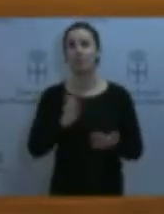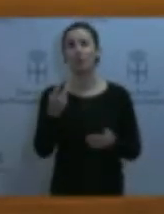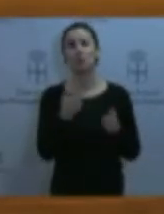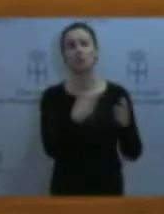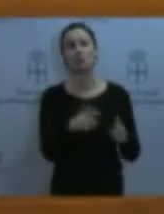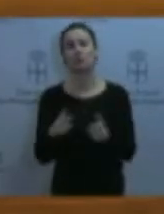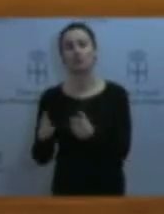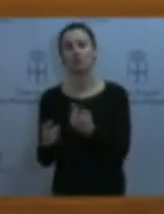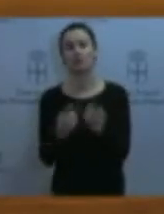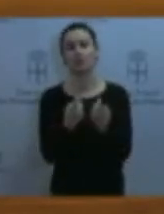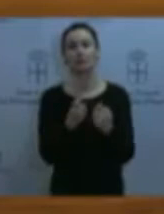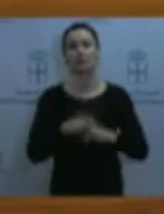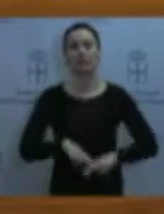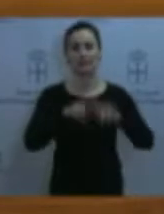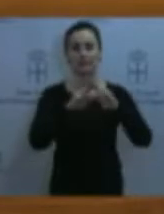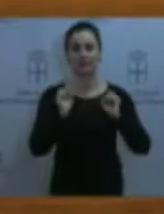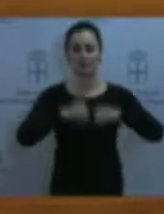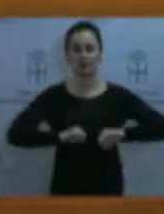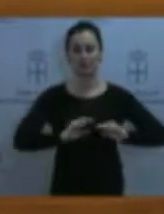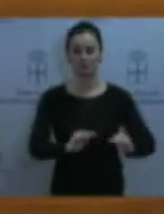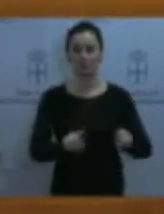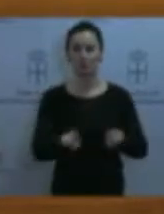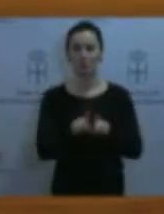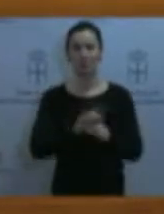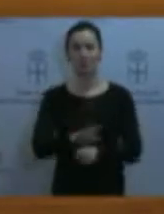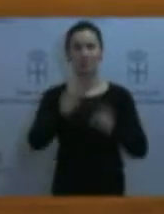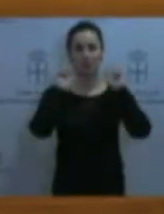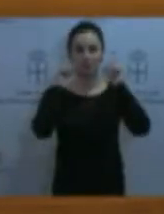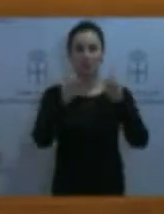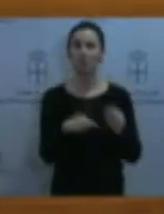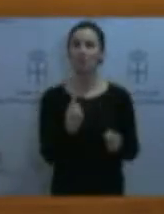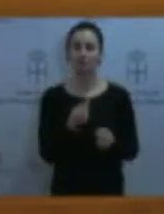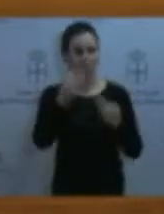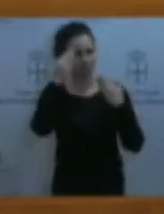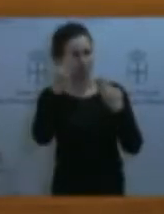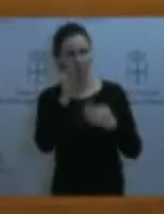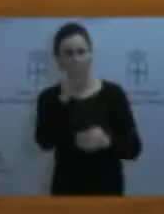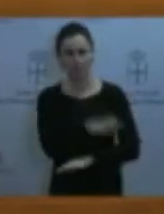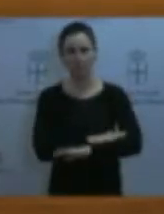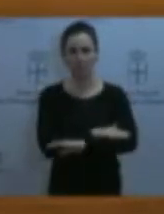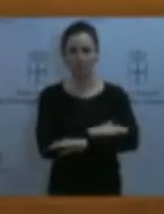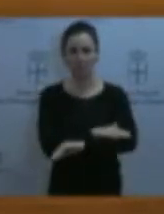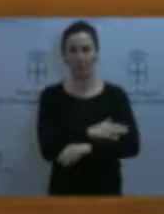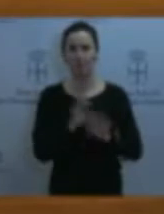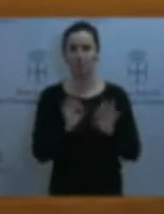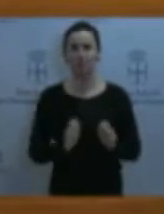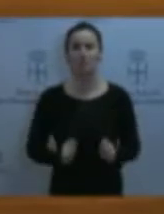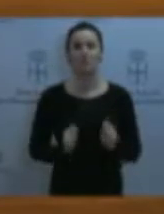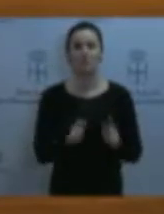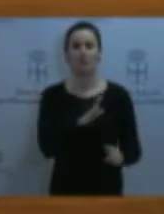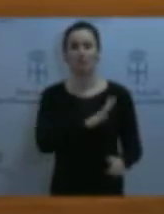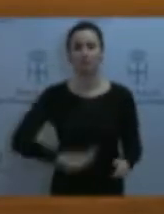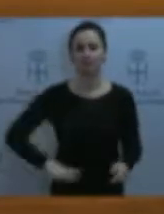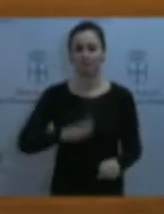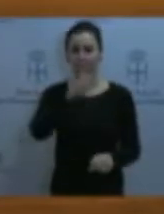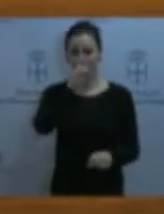como el de educación, donde aplaudimos, por ejemplo, que el Gobierno prime a las interinidades que permanecen varios años, pero este es en concreto para un